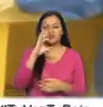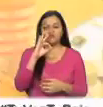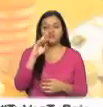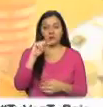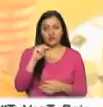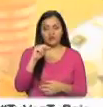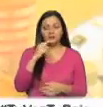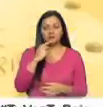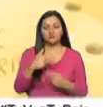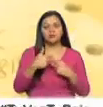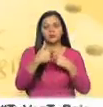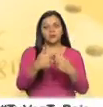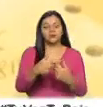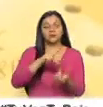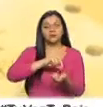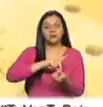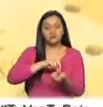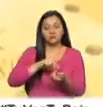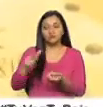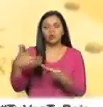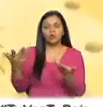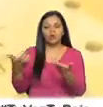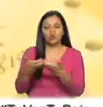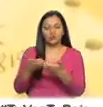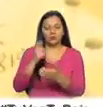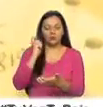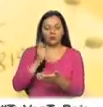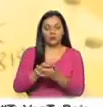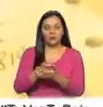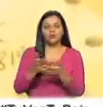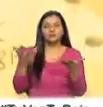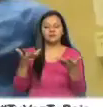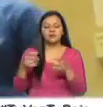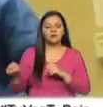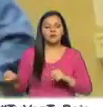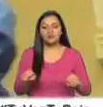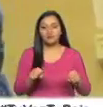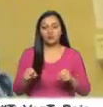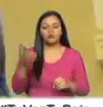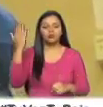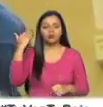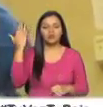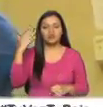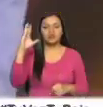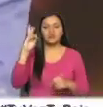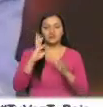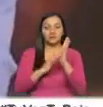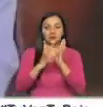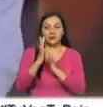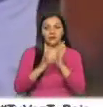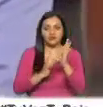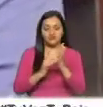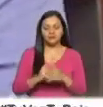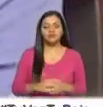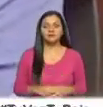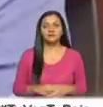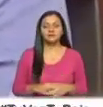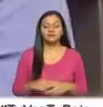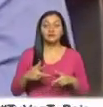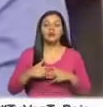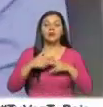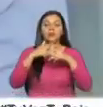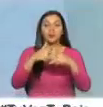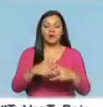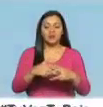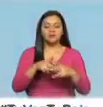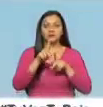pone a disposición de dispensarios y consultorios afectados por el sismo del pasado 16 de abril. Créditos para